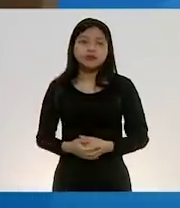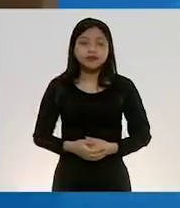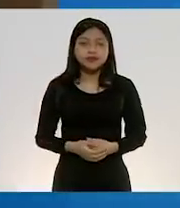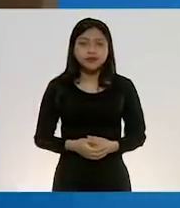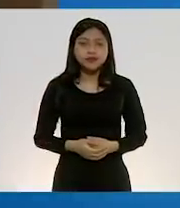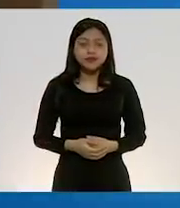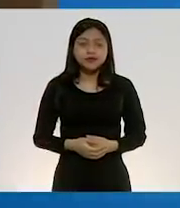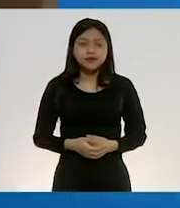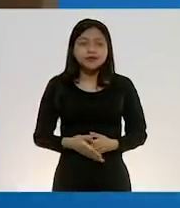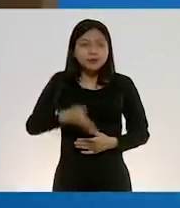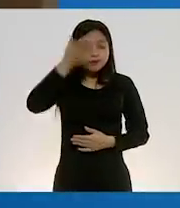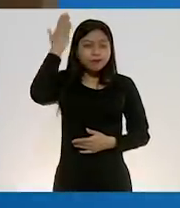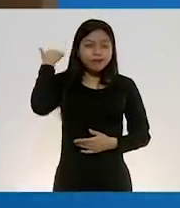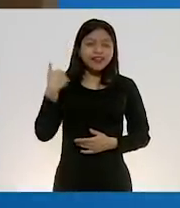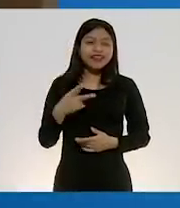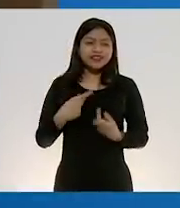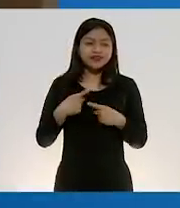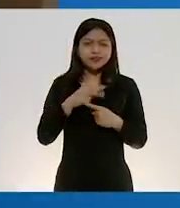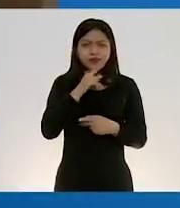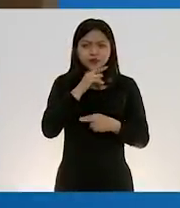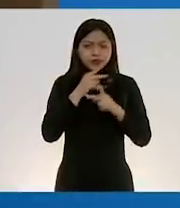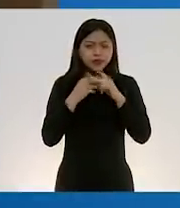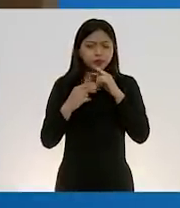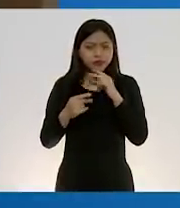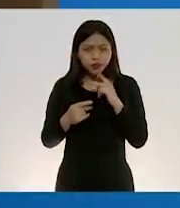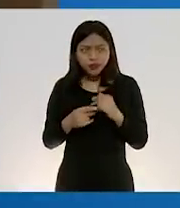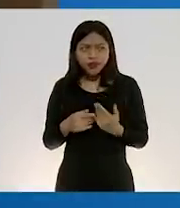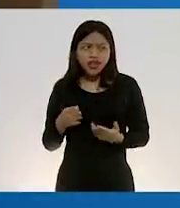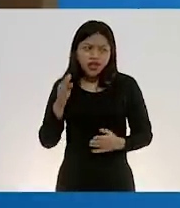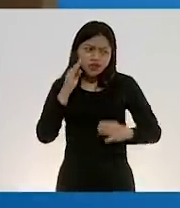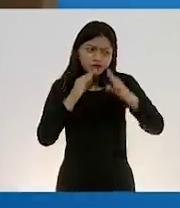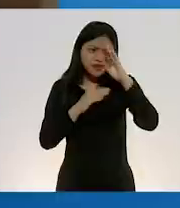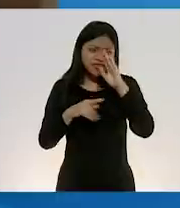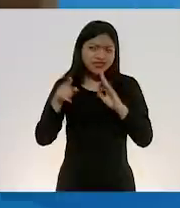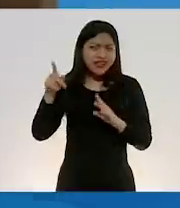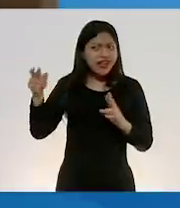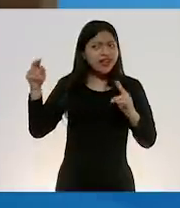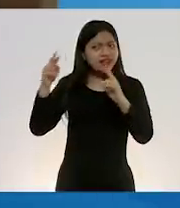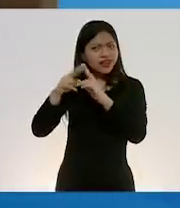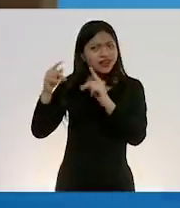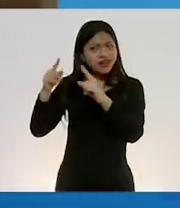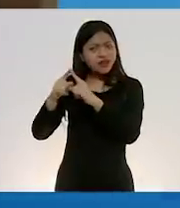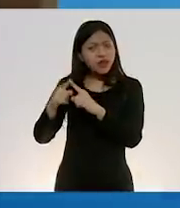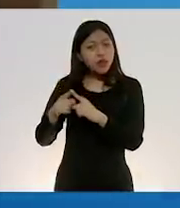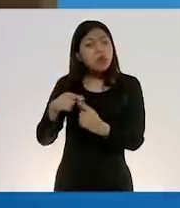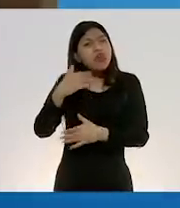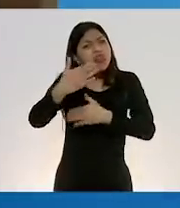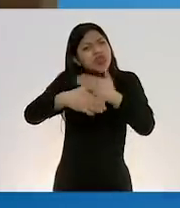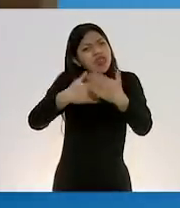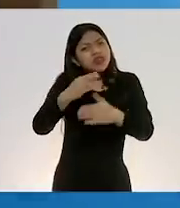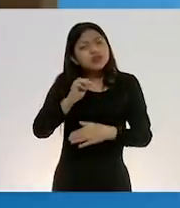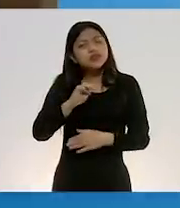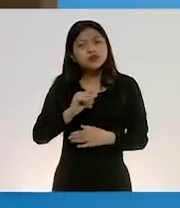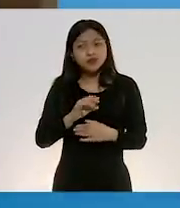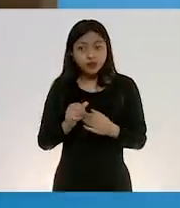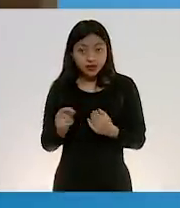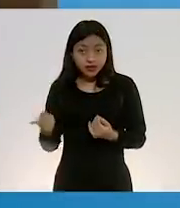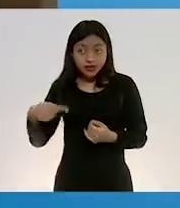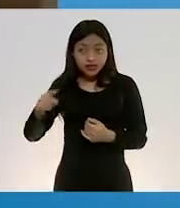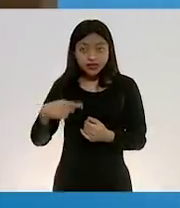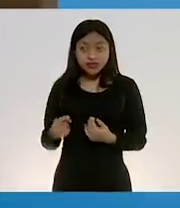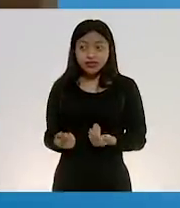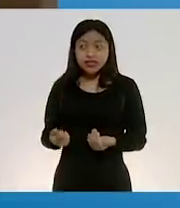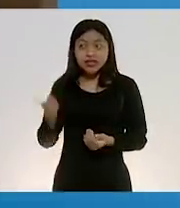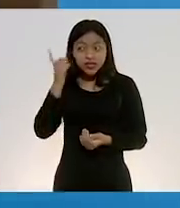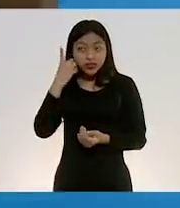la preocupación de que tenía un carácter religioso, pero luego, pues cuando las monjas eran dueñas